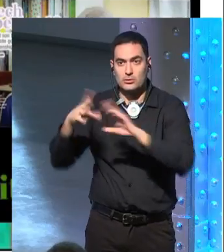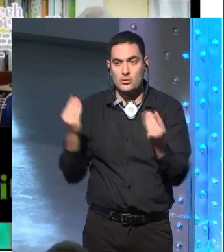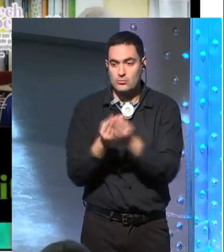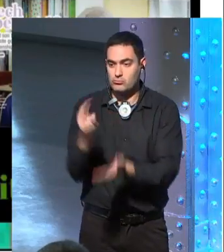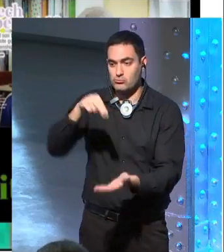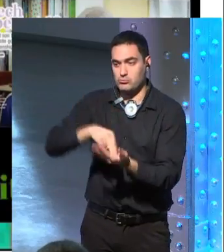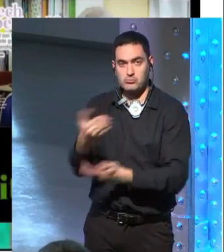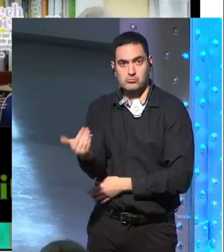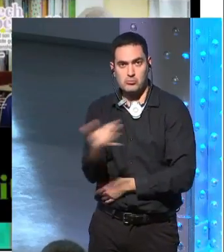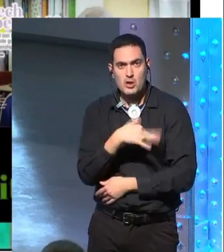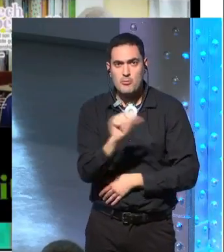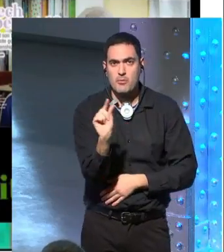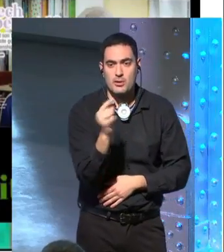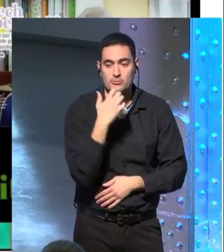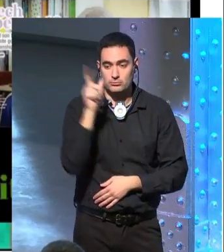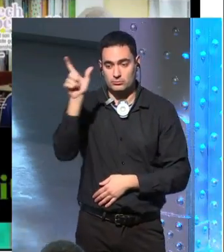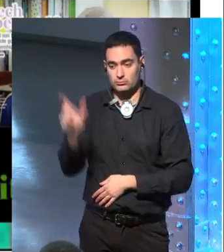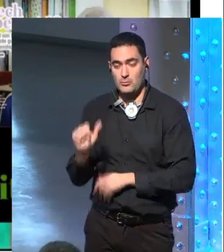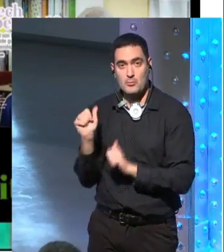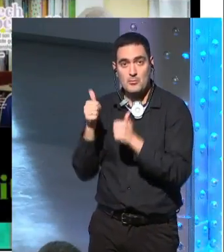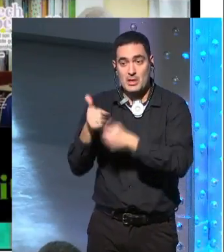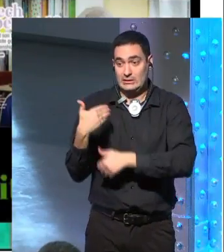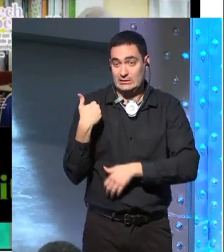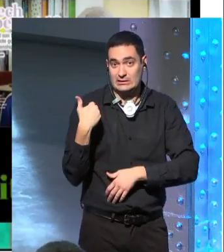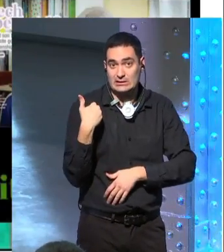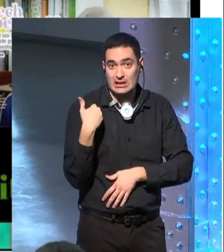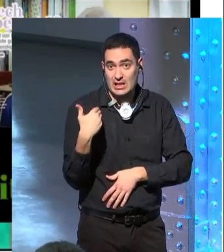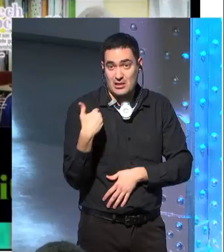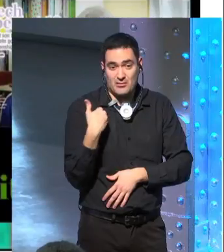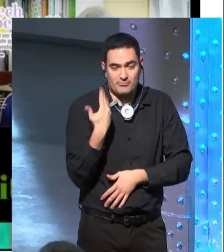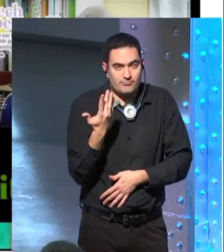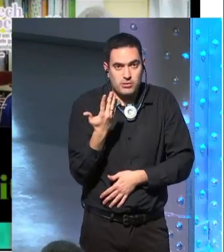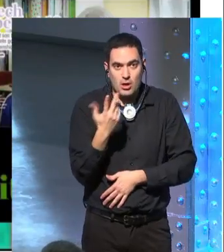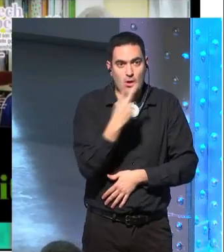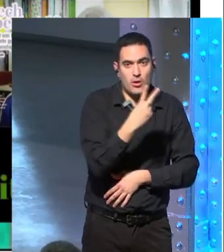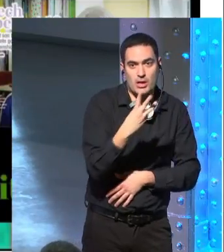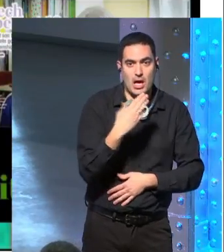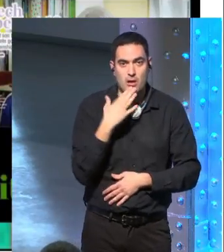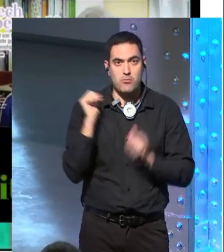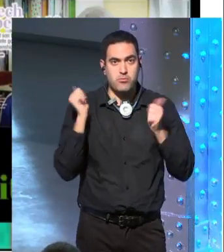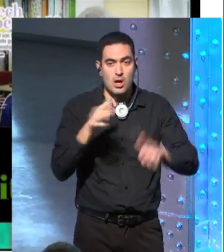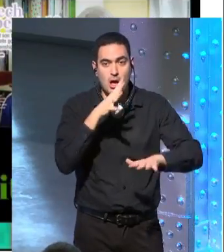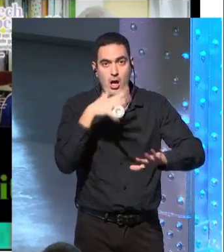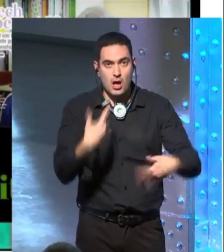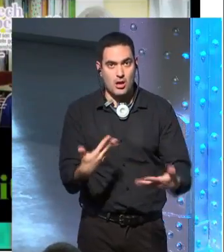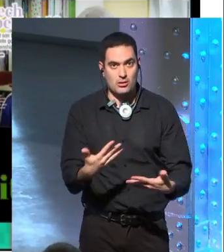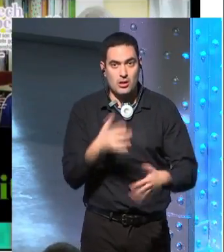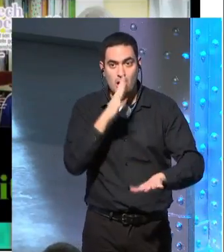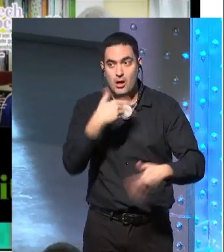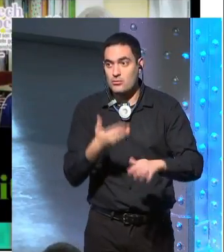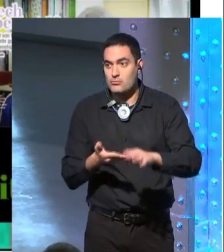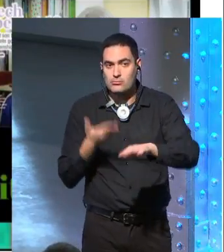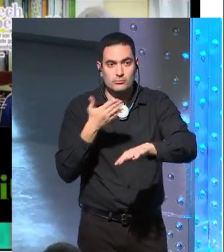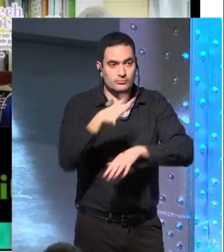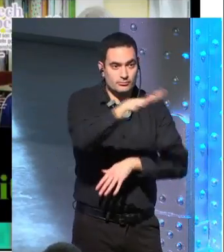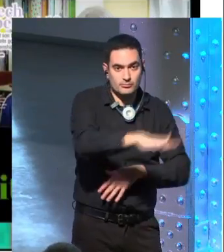momentito. Cuando empezó, apenas era un niño de 2, 3 años, pero ahora cuando vamos